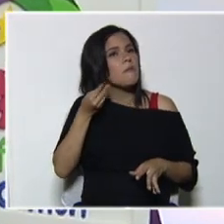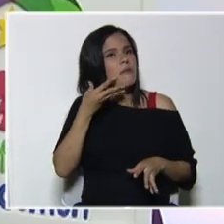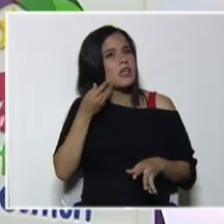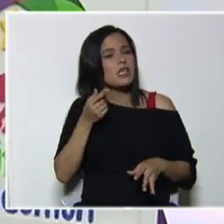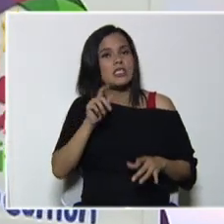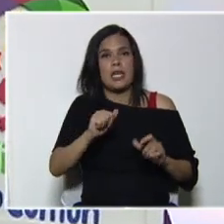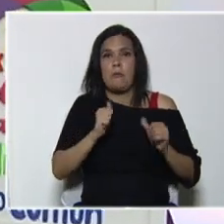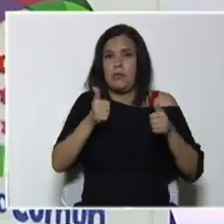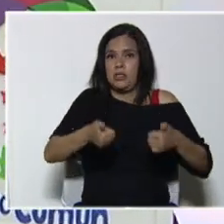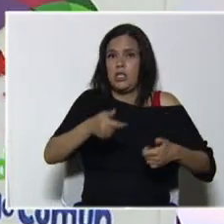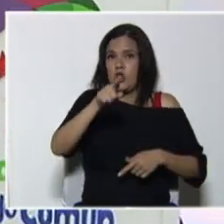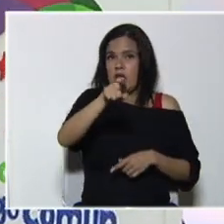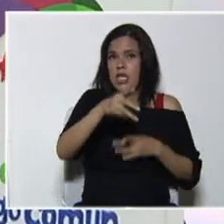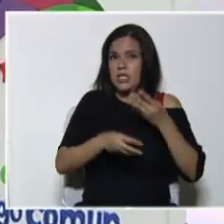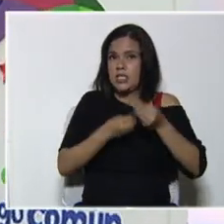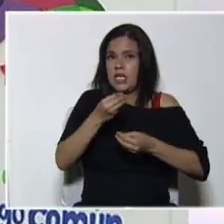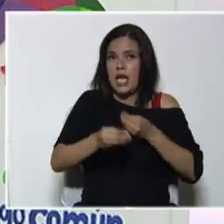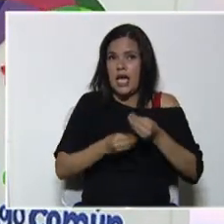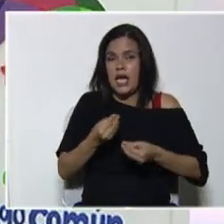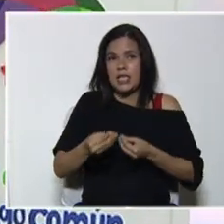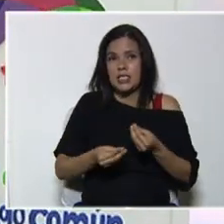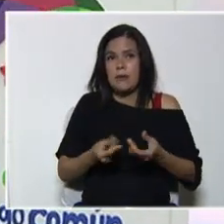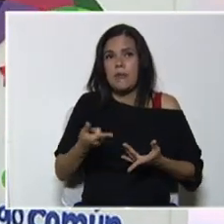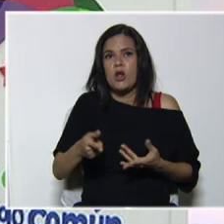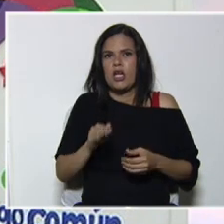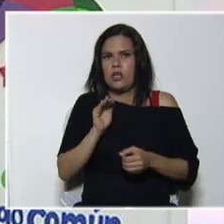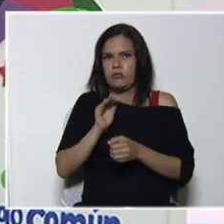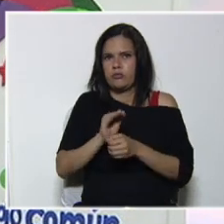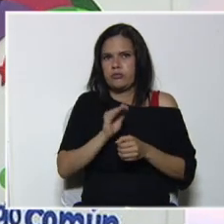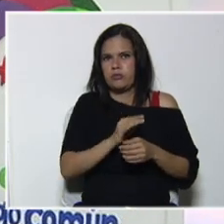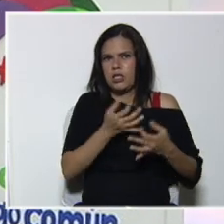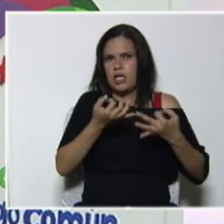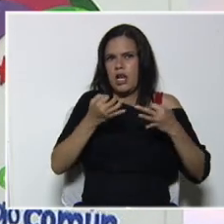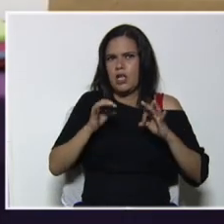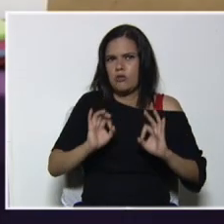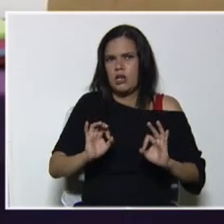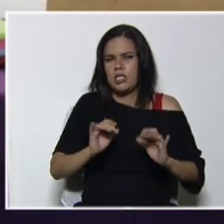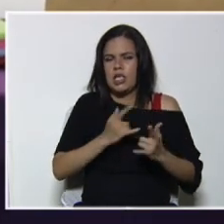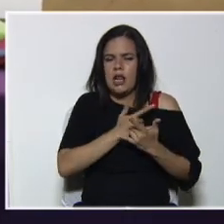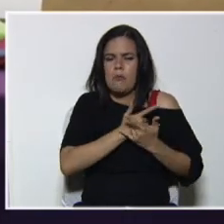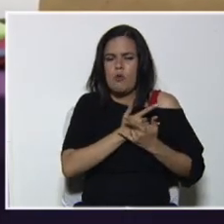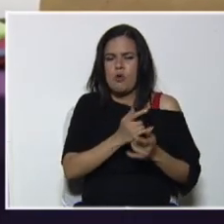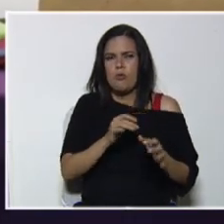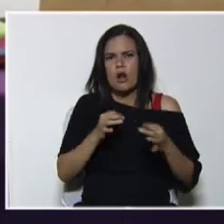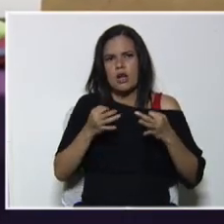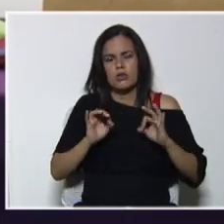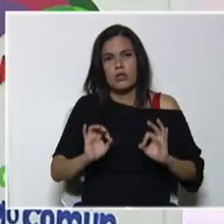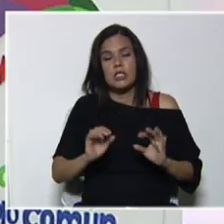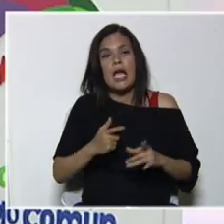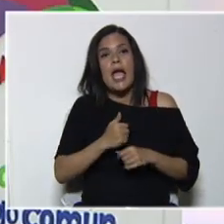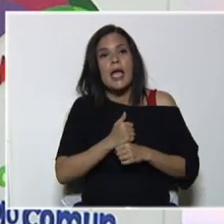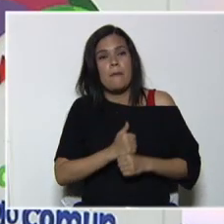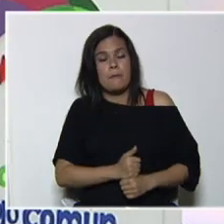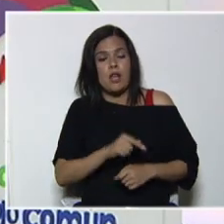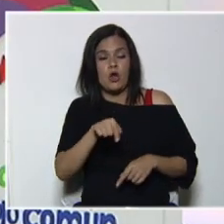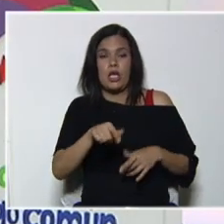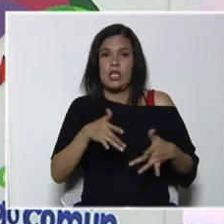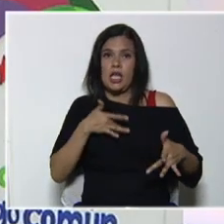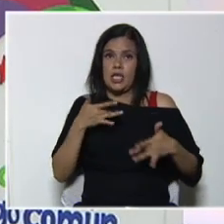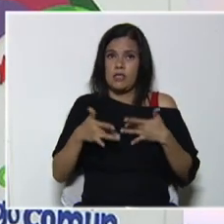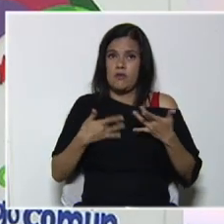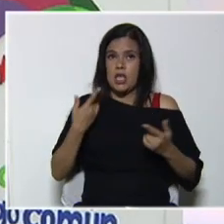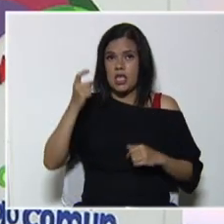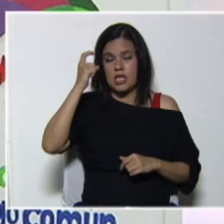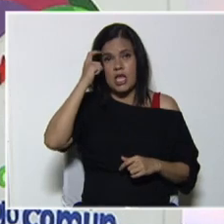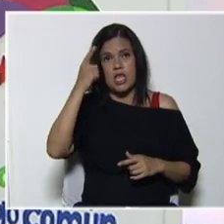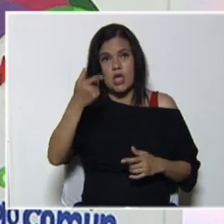de allí se generan para lo que es la conservación, el amor por el ecosistema. Espero que estas actividades en el día de